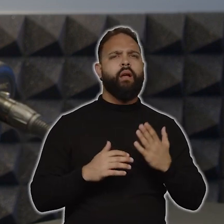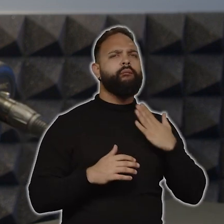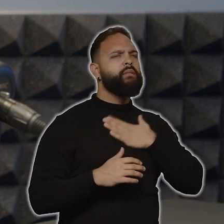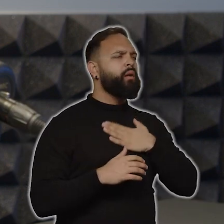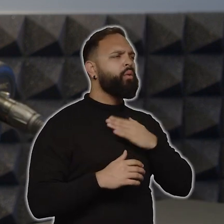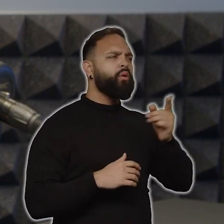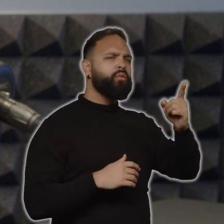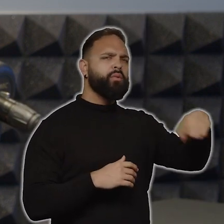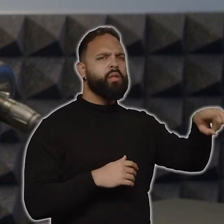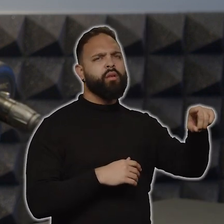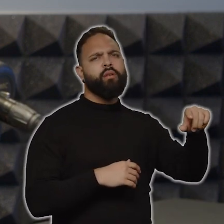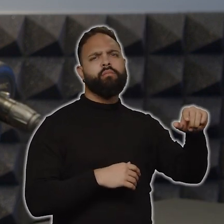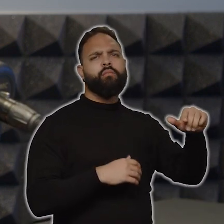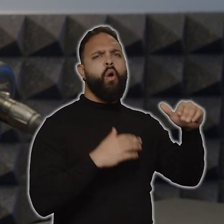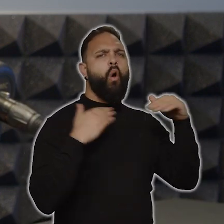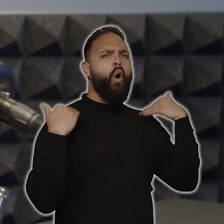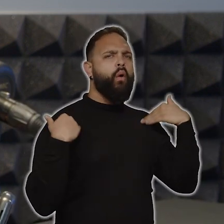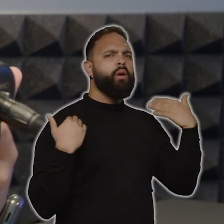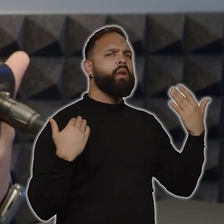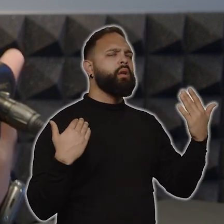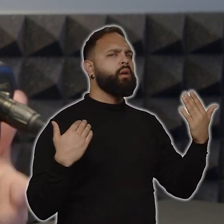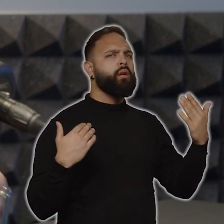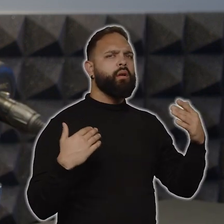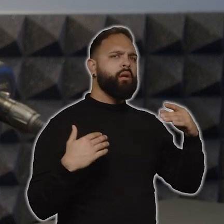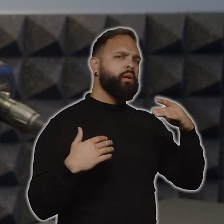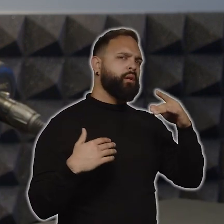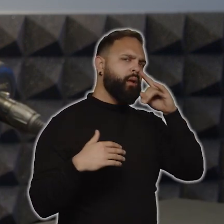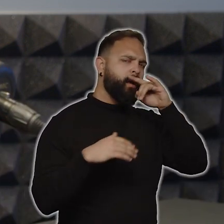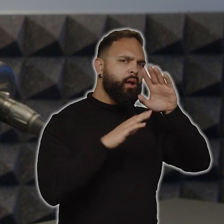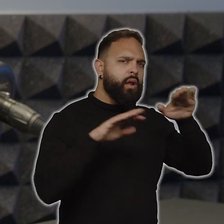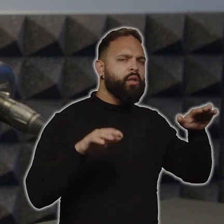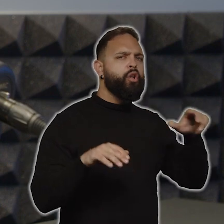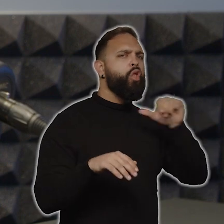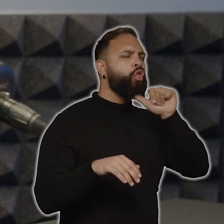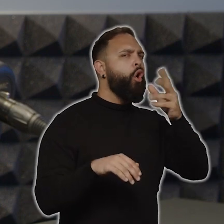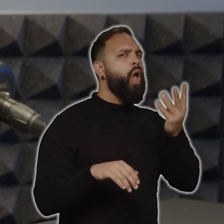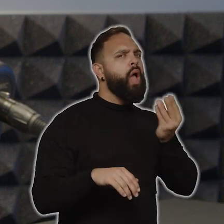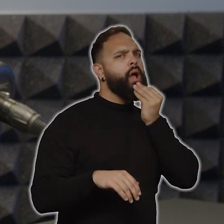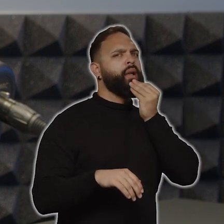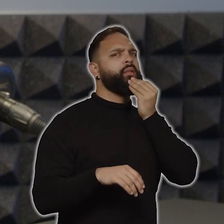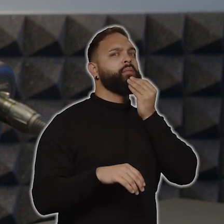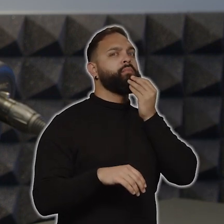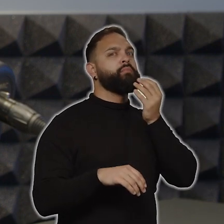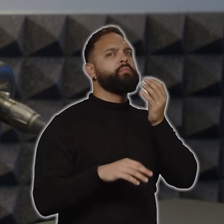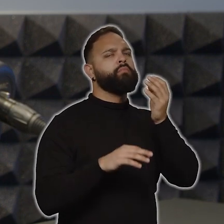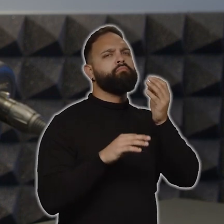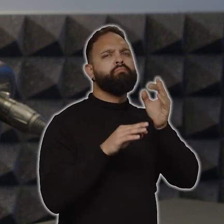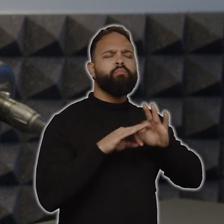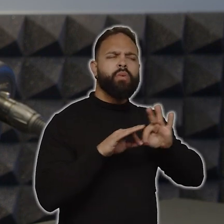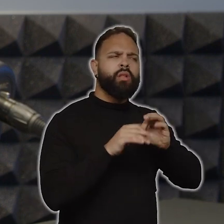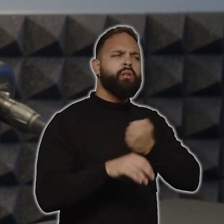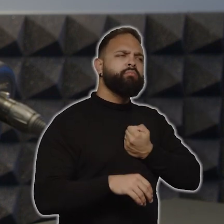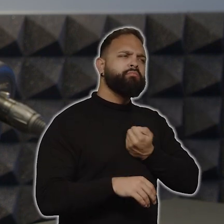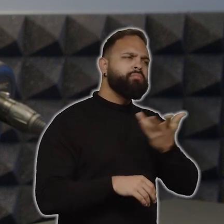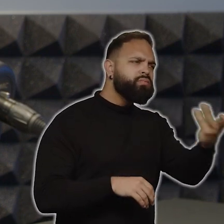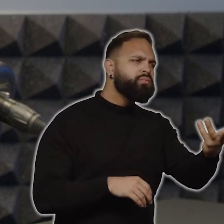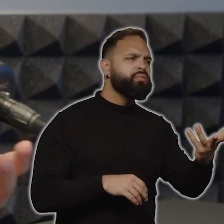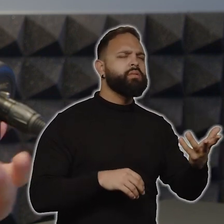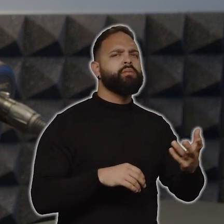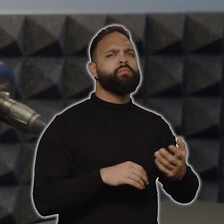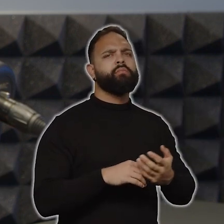queden callados, porque si se sienten malos, sienten algo importante, díganlo, porque si tienen